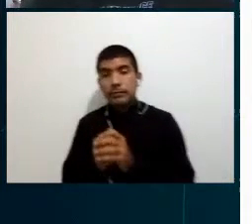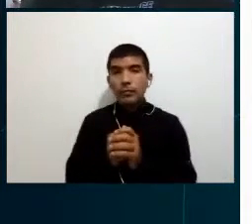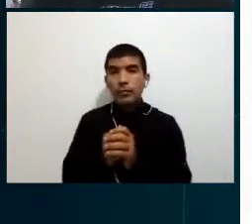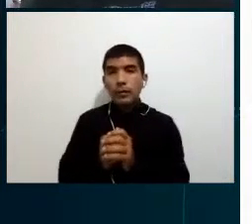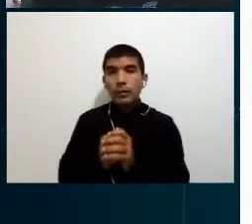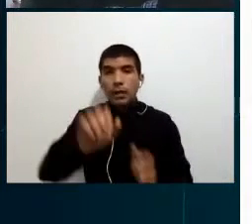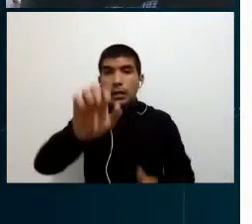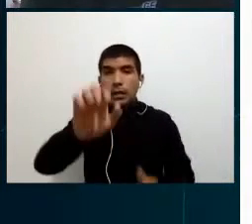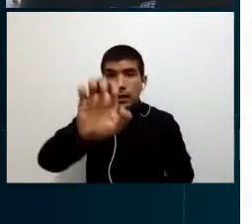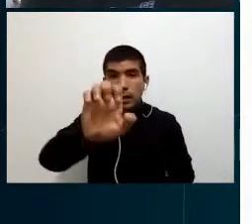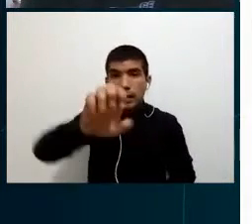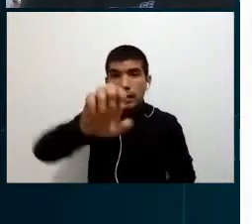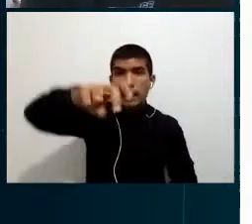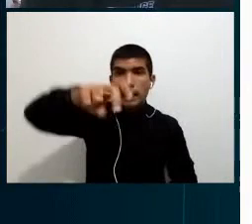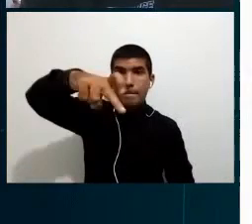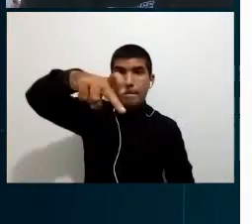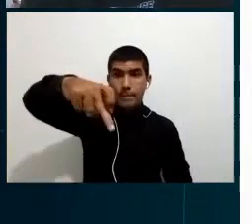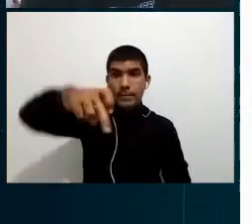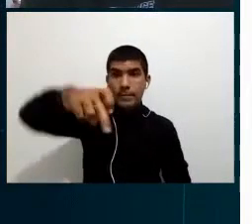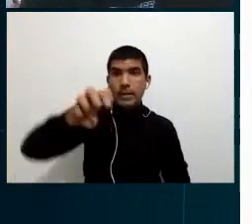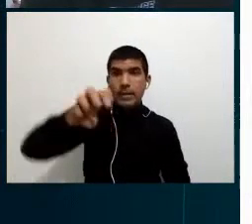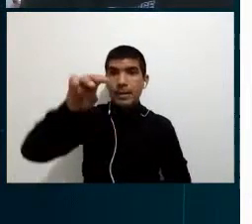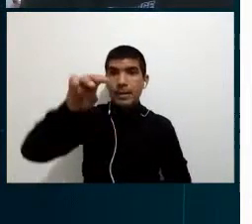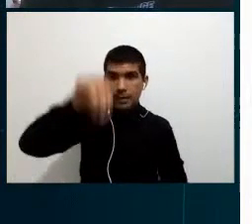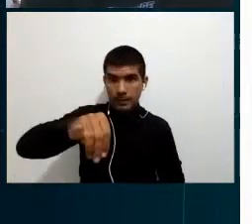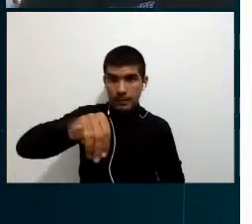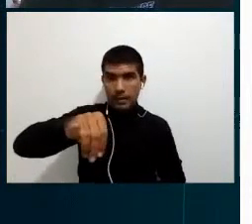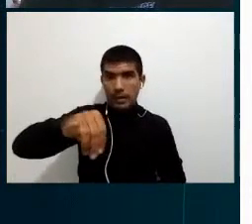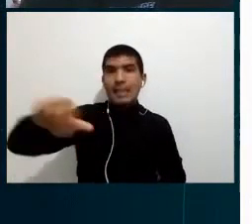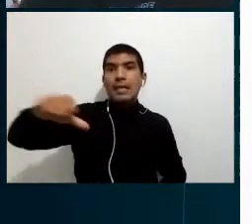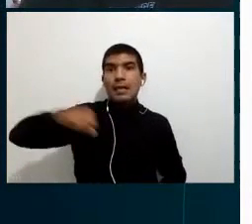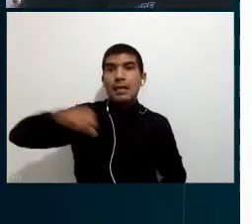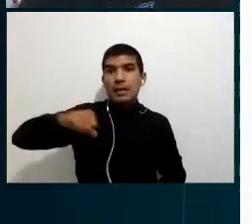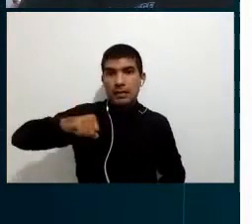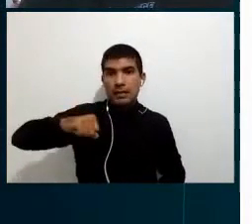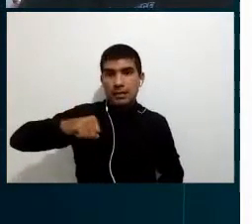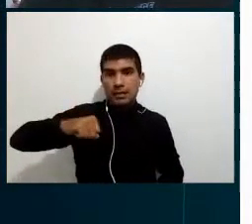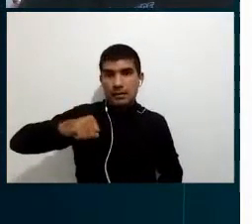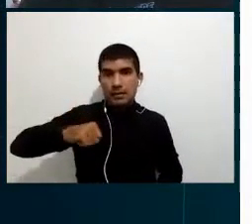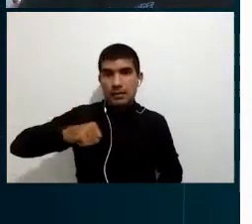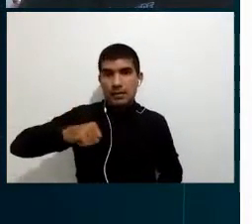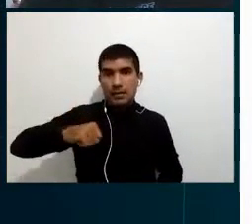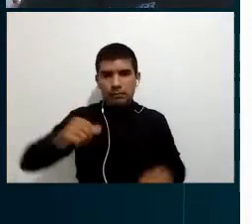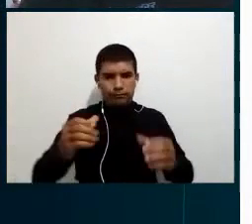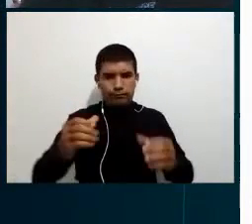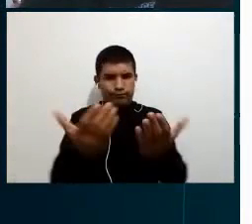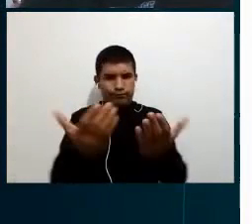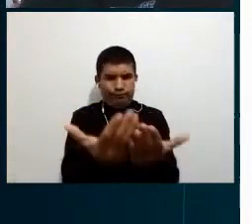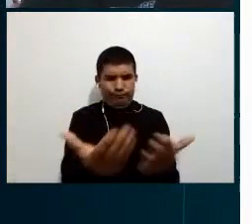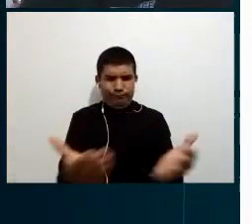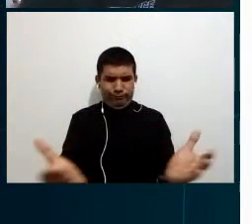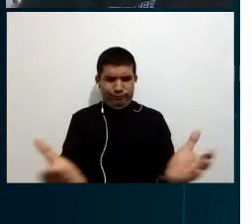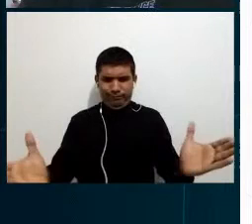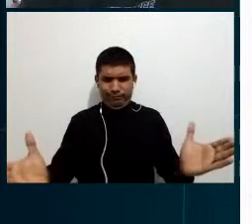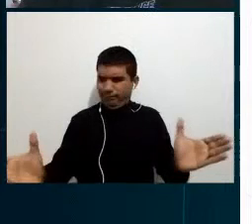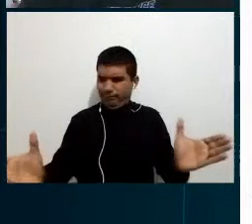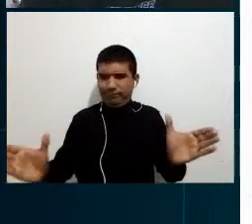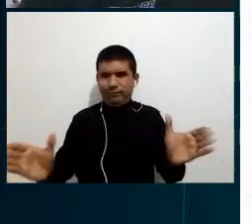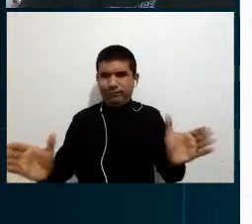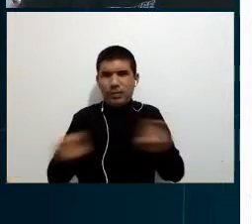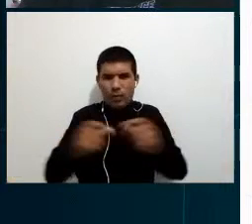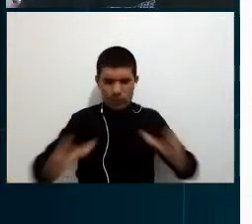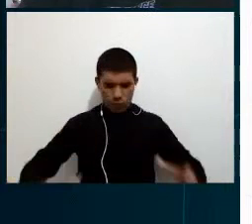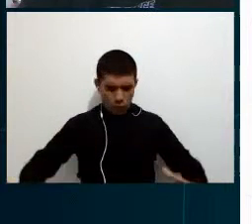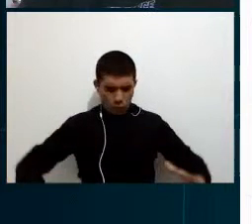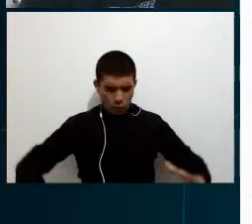de 44 requiere 50 kilogramos del gas SF6. Entonces, esto